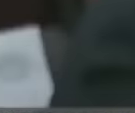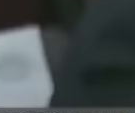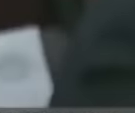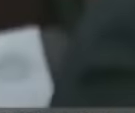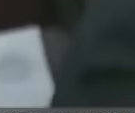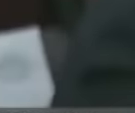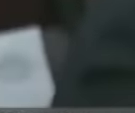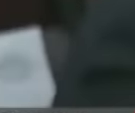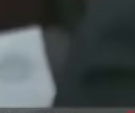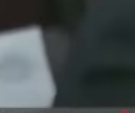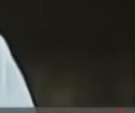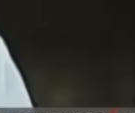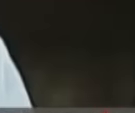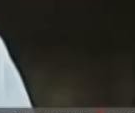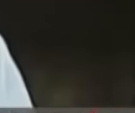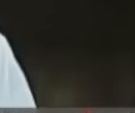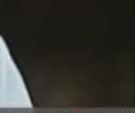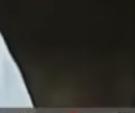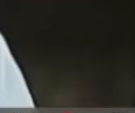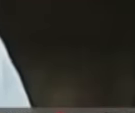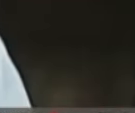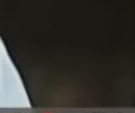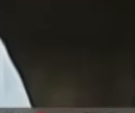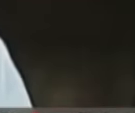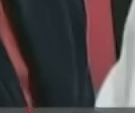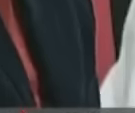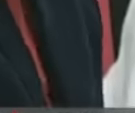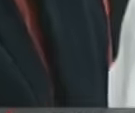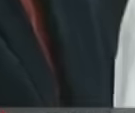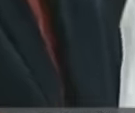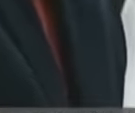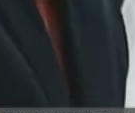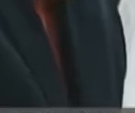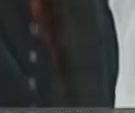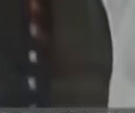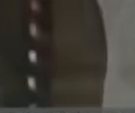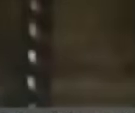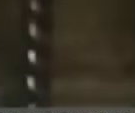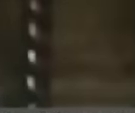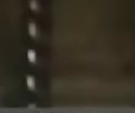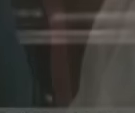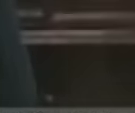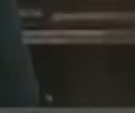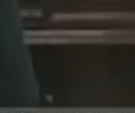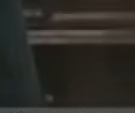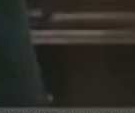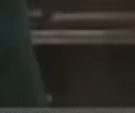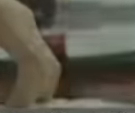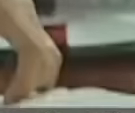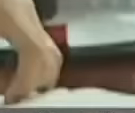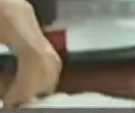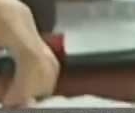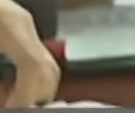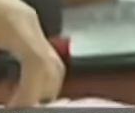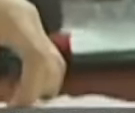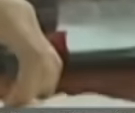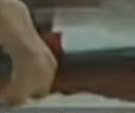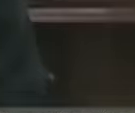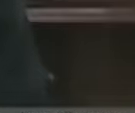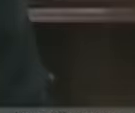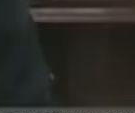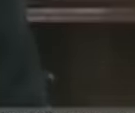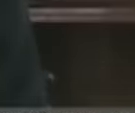del socialismo, en la forma de relacionarse todos los días a la comunidad. Bueno, autocrítica, ¿ves? Pero es para rectificar, es